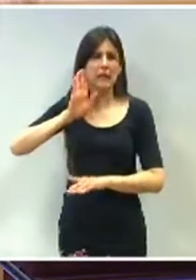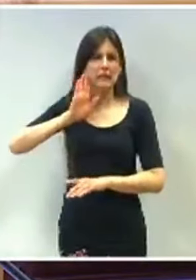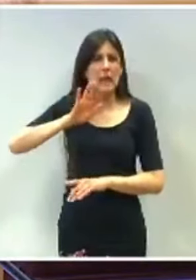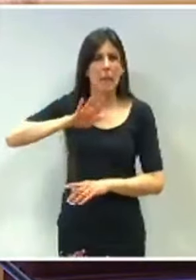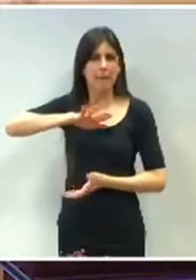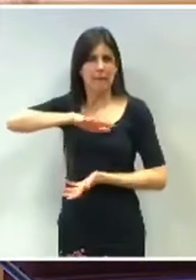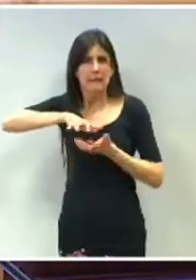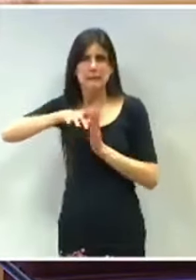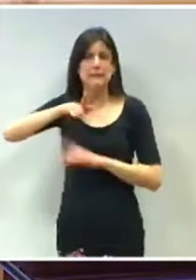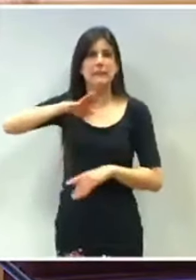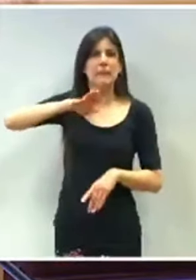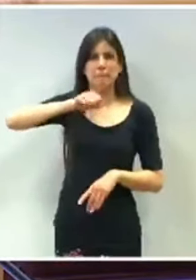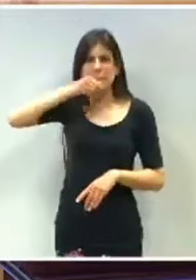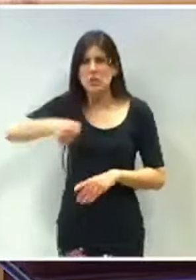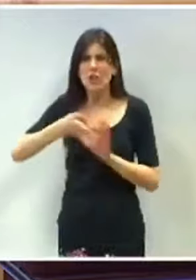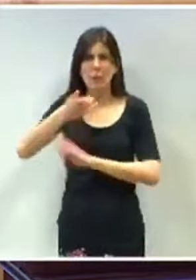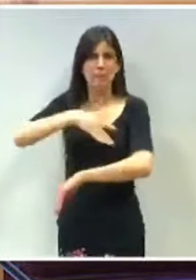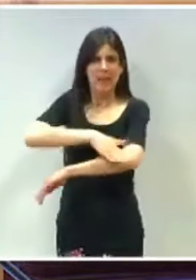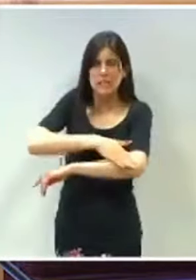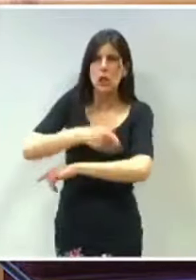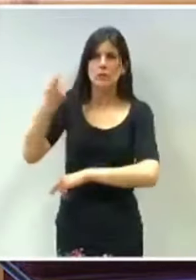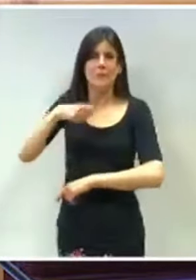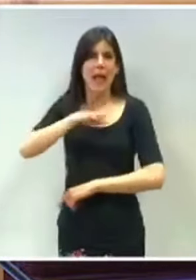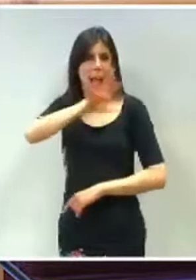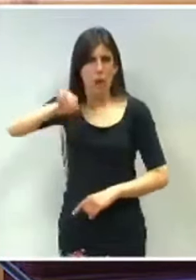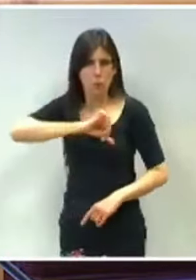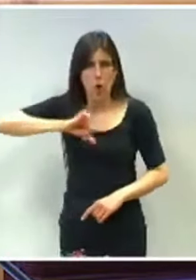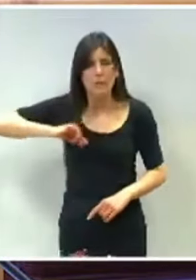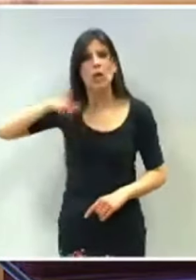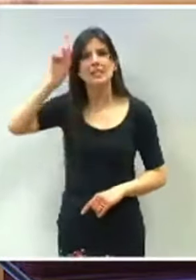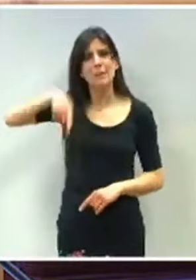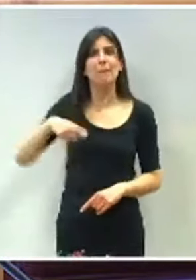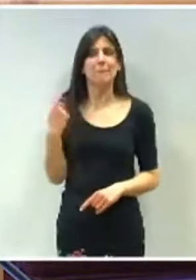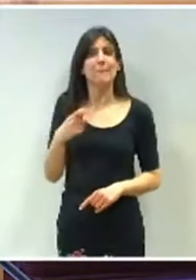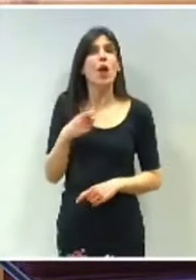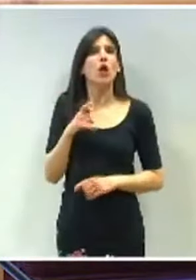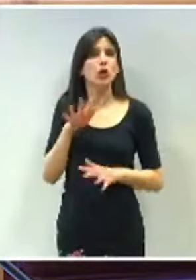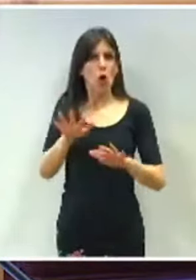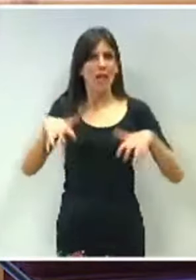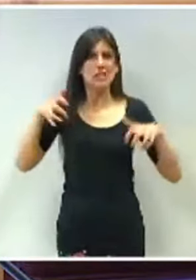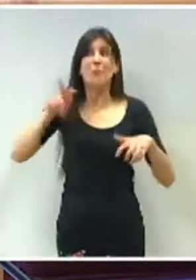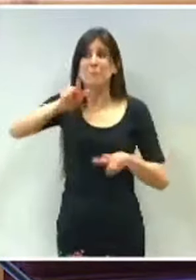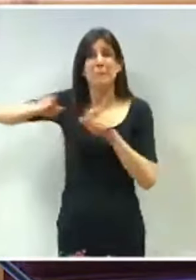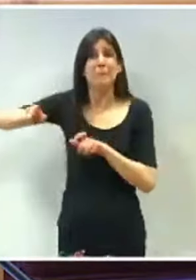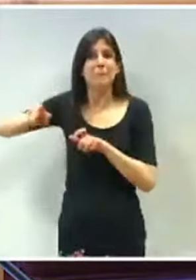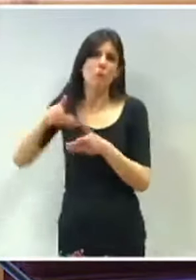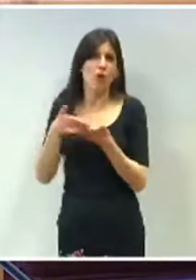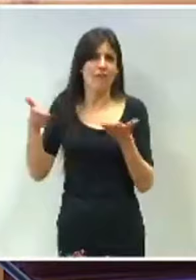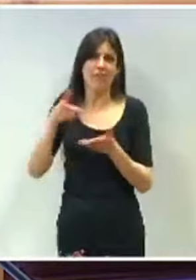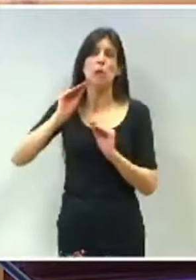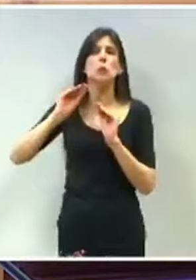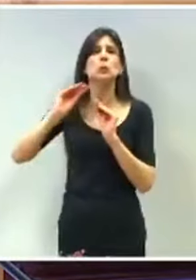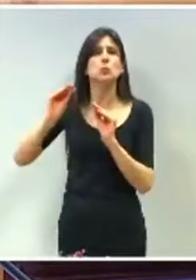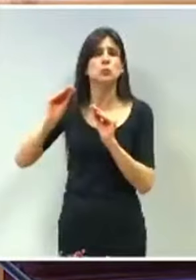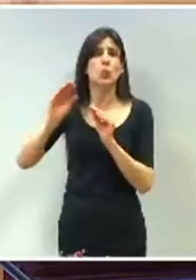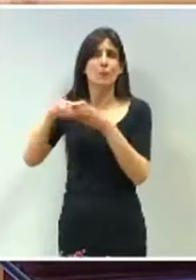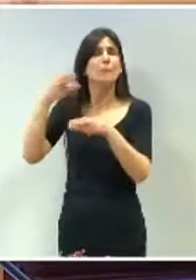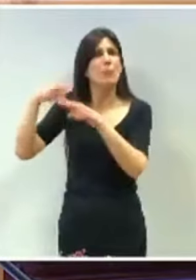secretari de organización presidente autonómico a la presidencia del Congreso y a personas de confianza de su partido y de su gobierno